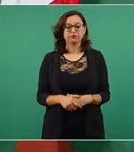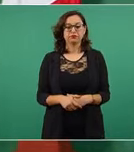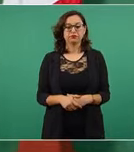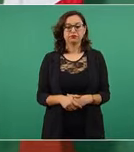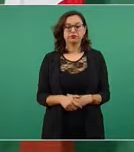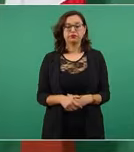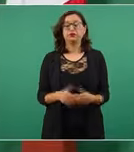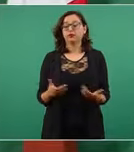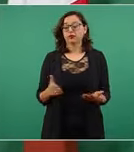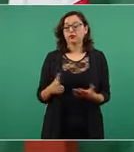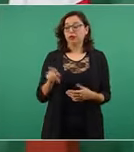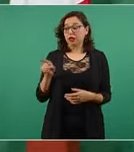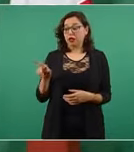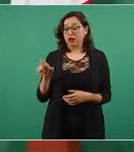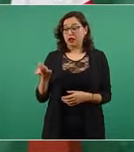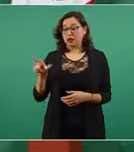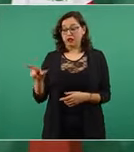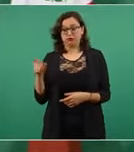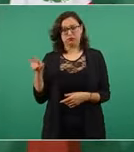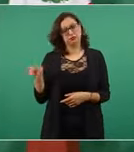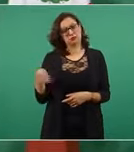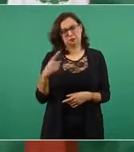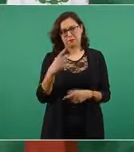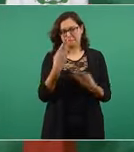Rogelio Ramírez de la O, también